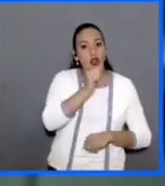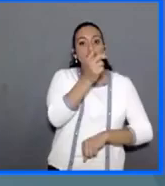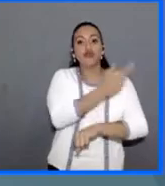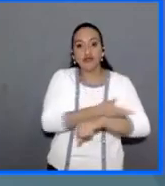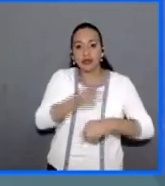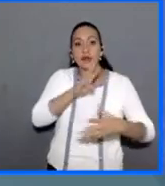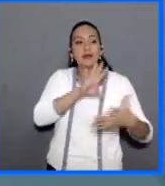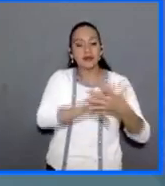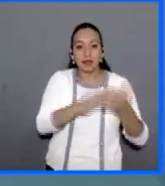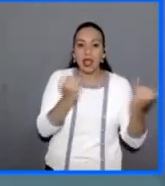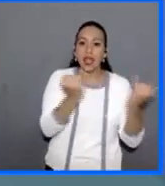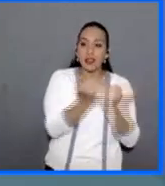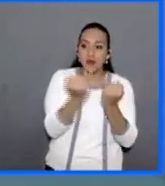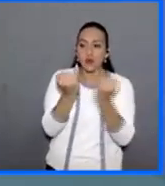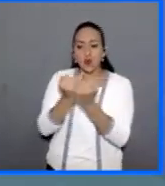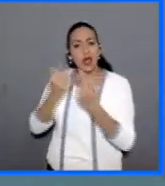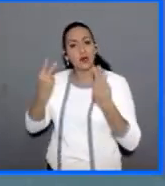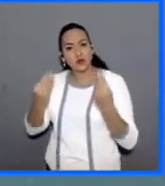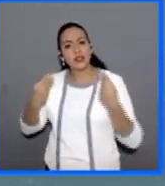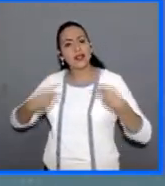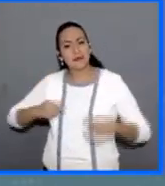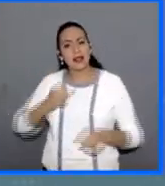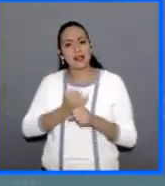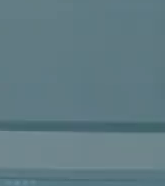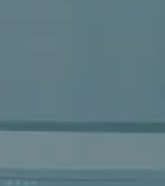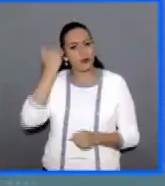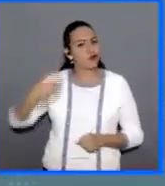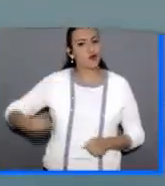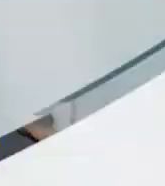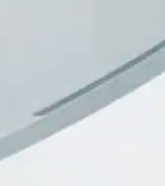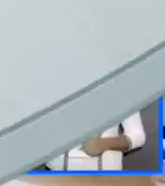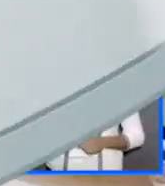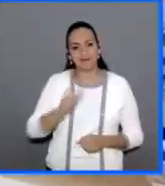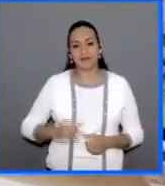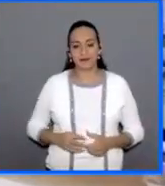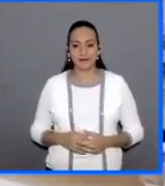a fin de reparar el daño a las víctimas.